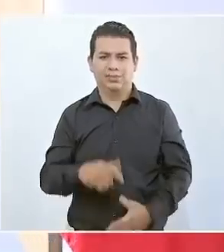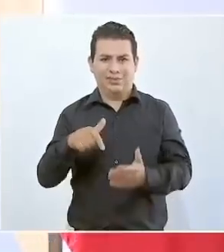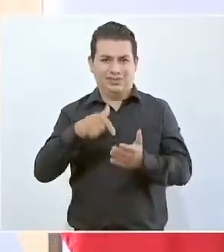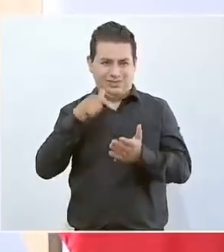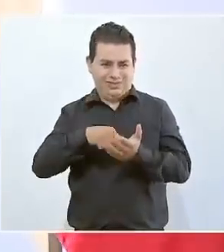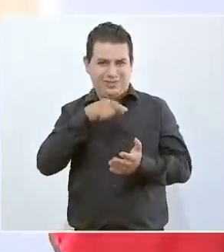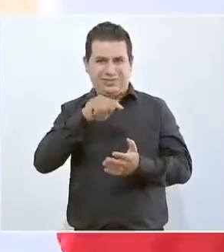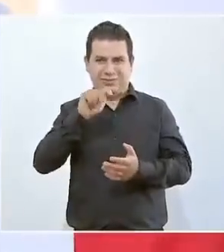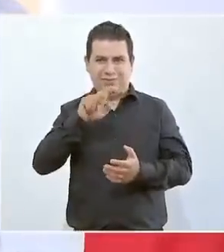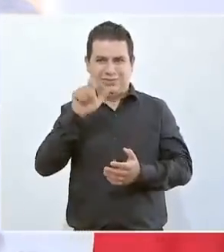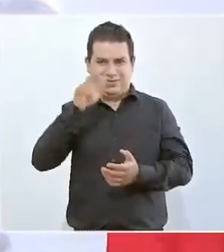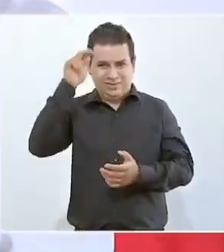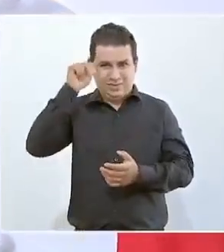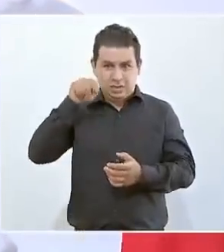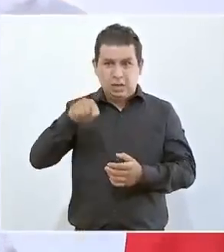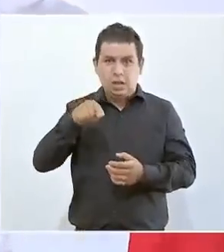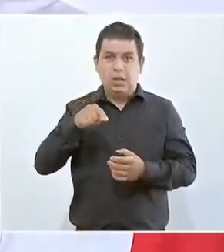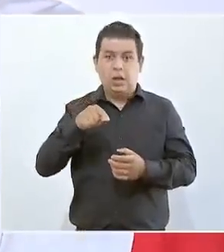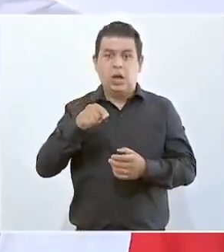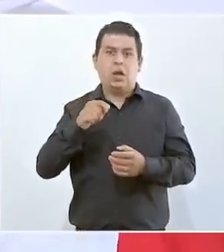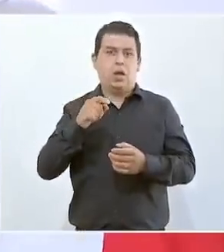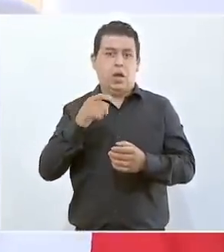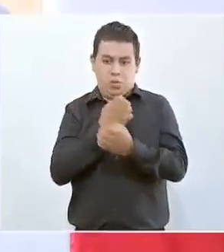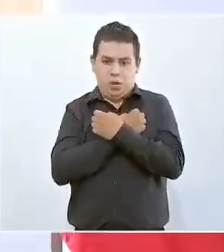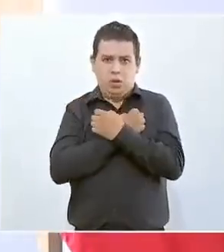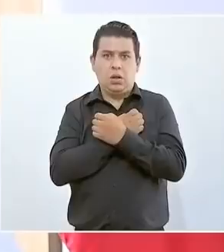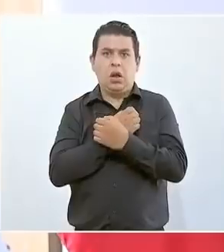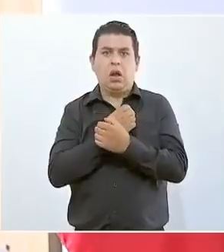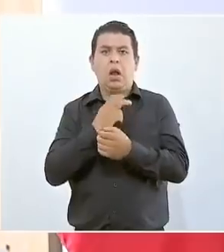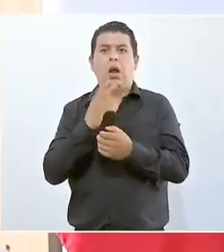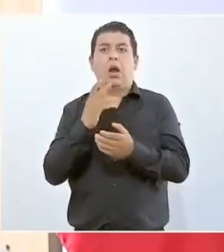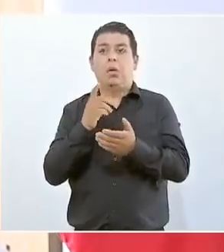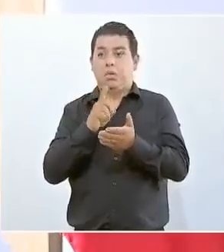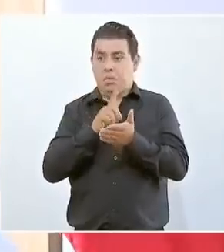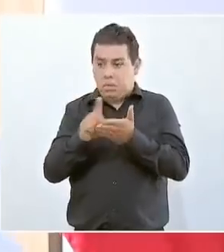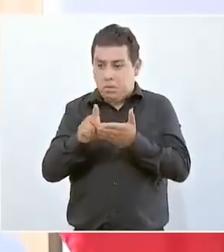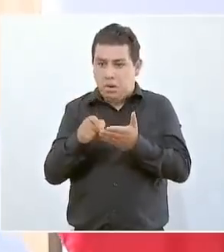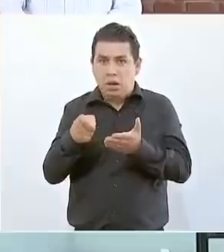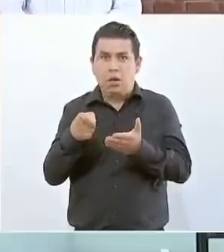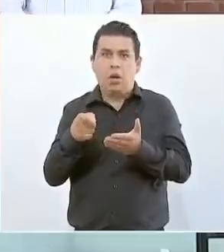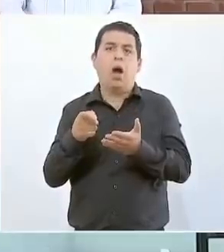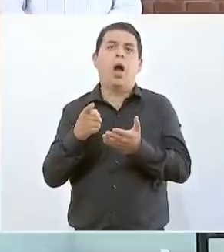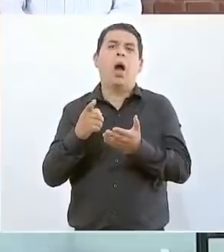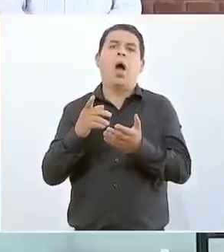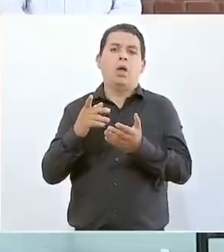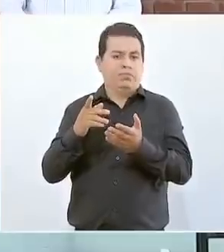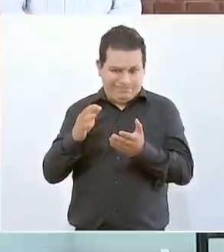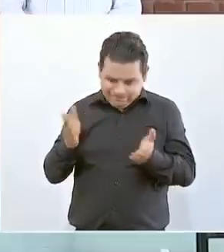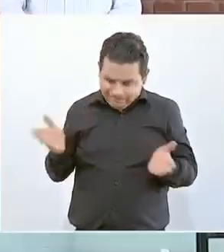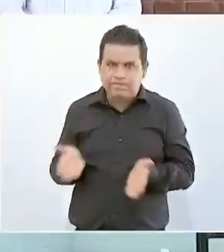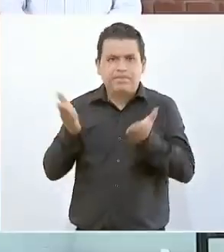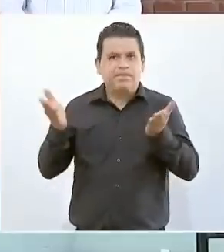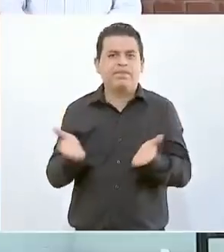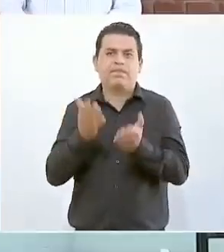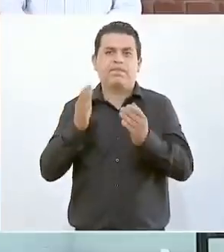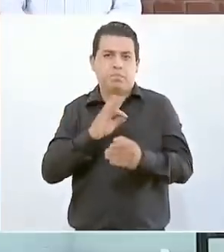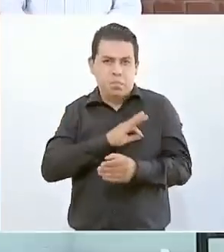educación no es un derecho, es un izquierdo. La